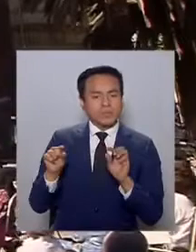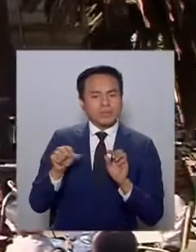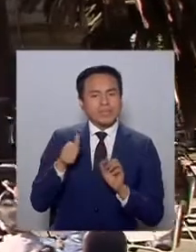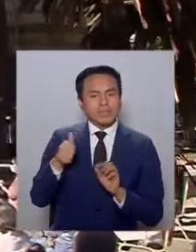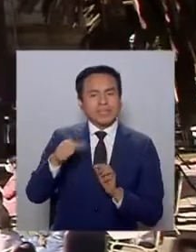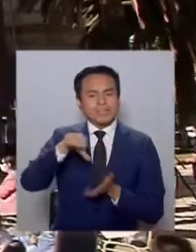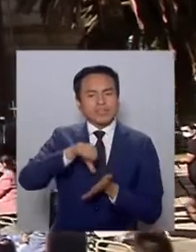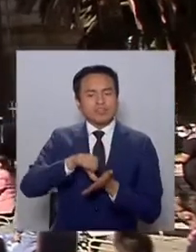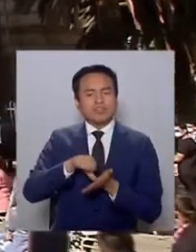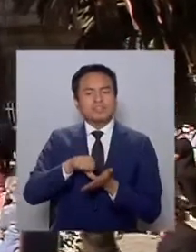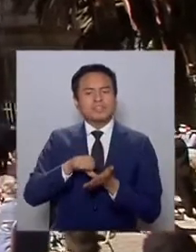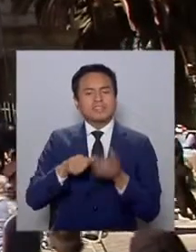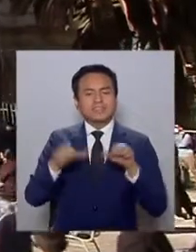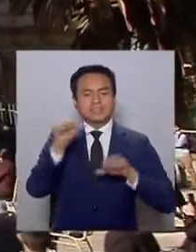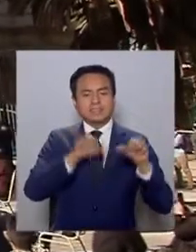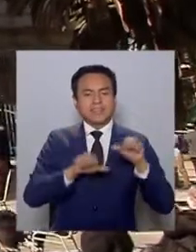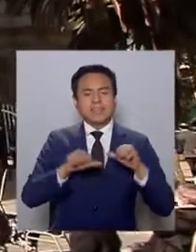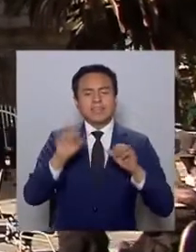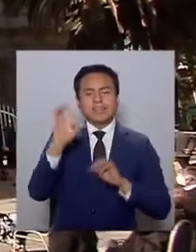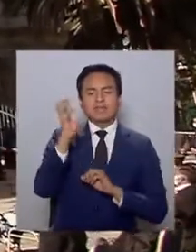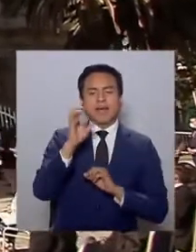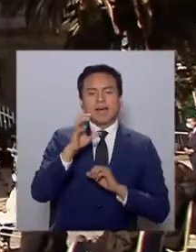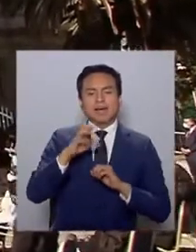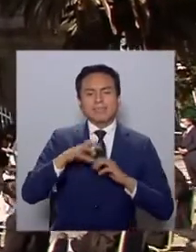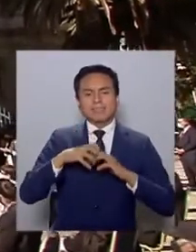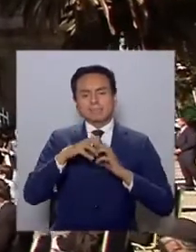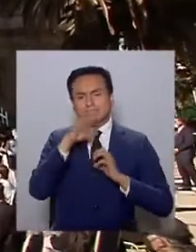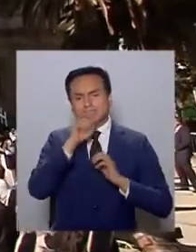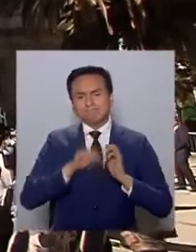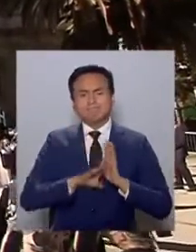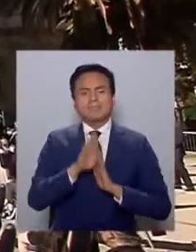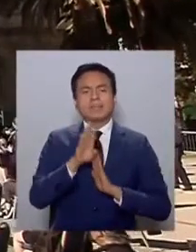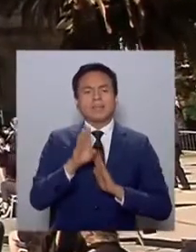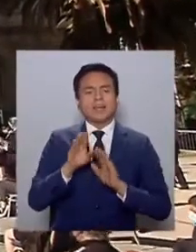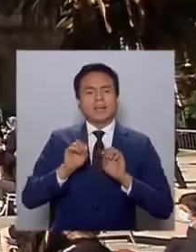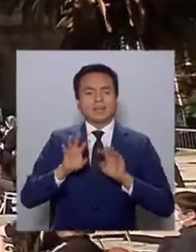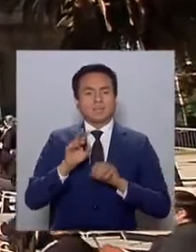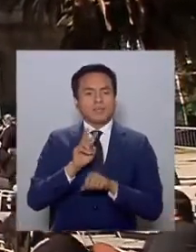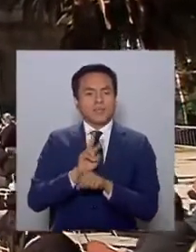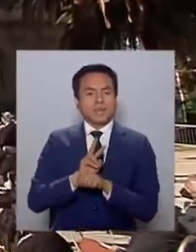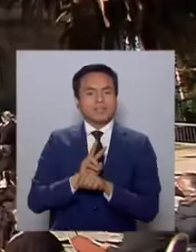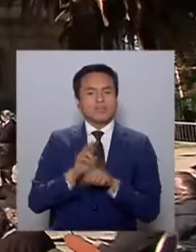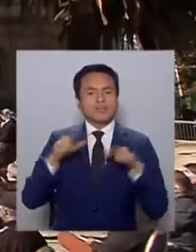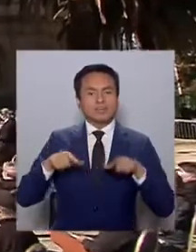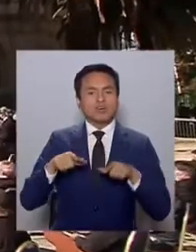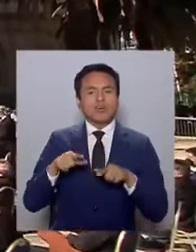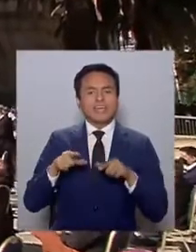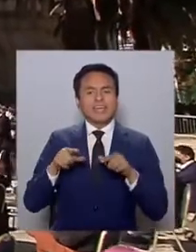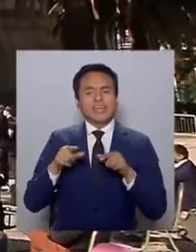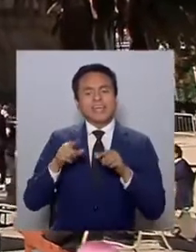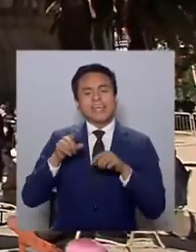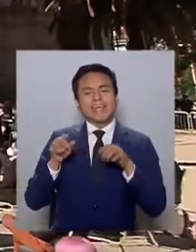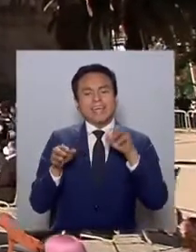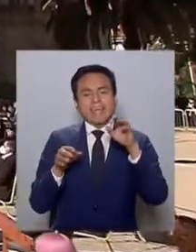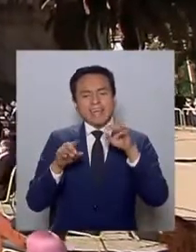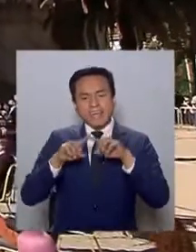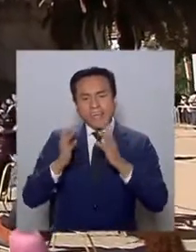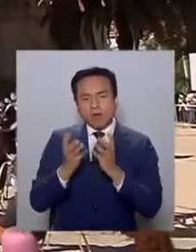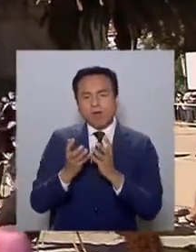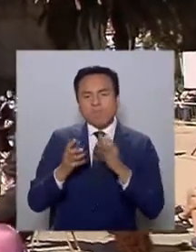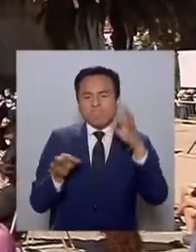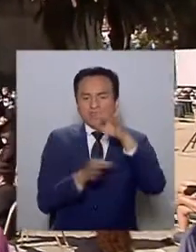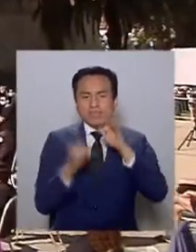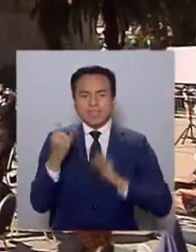de Ciencia del Clima y Resiliencia y académica del Departamento de Geofísica de la Universidad de Chile.